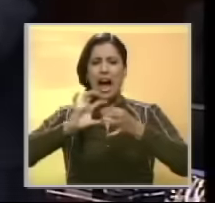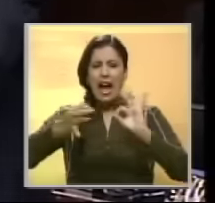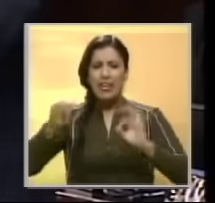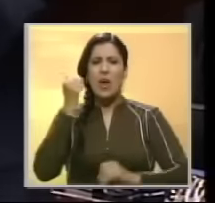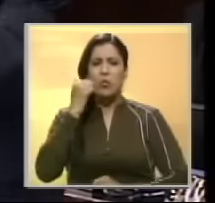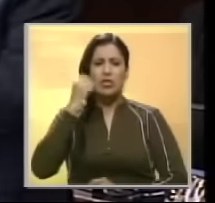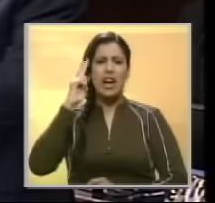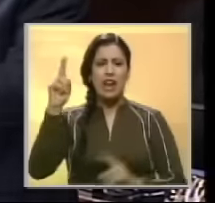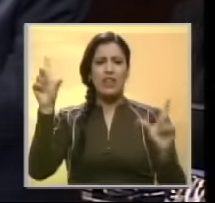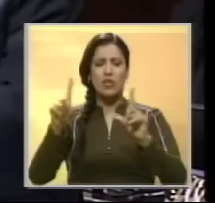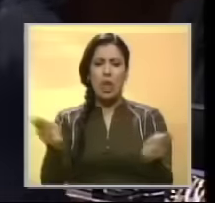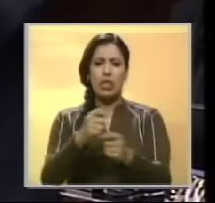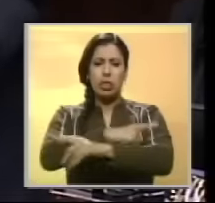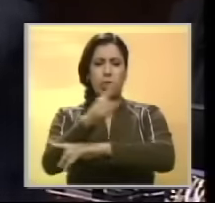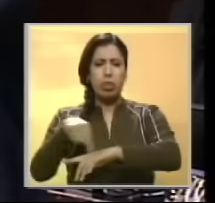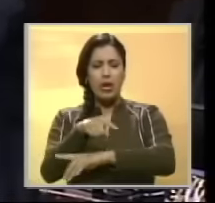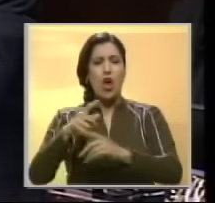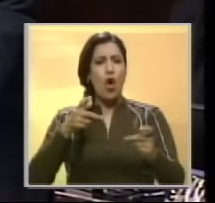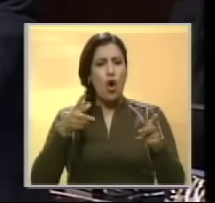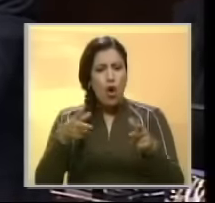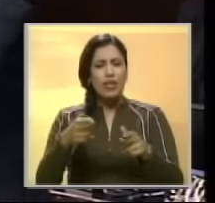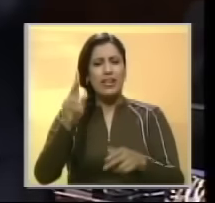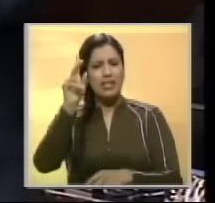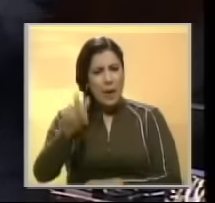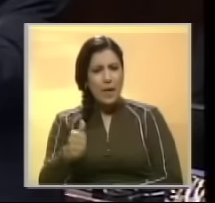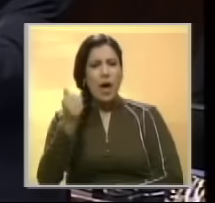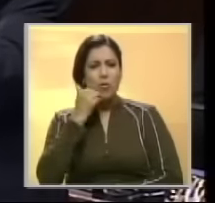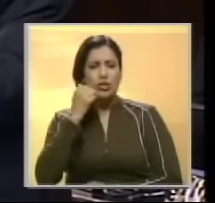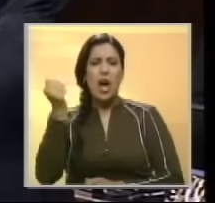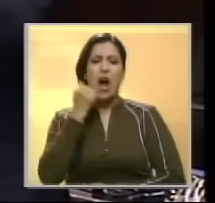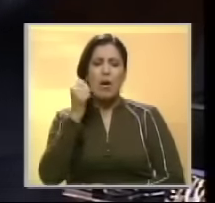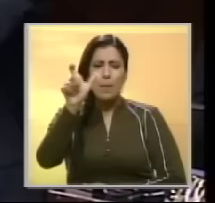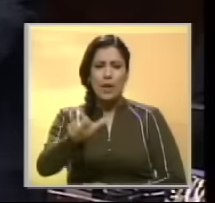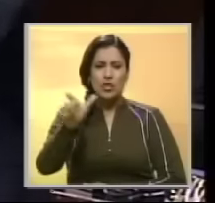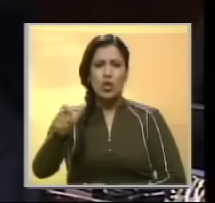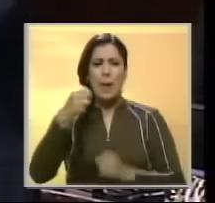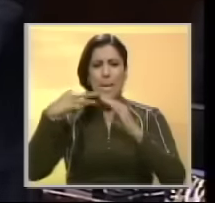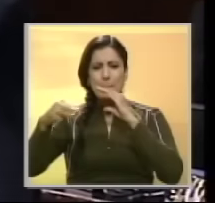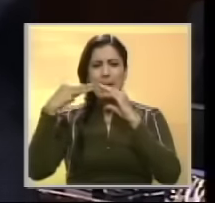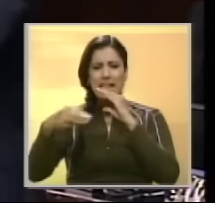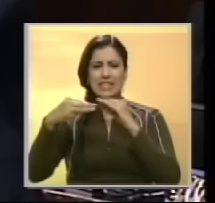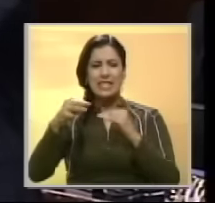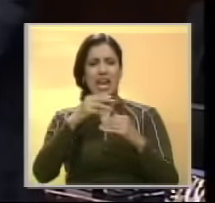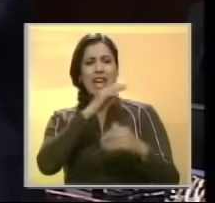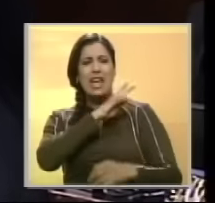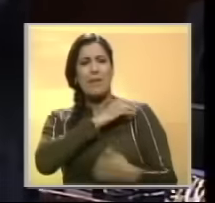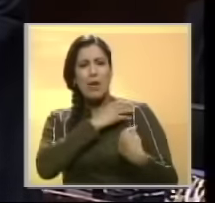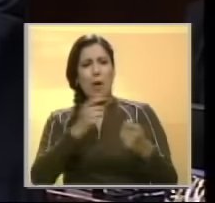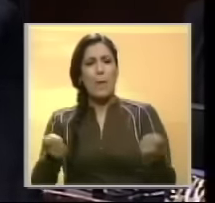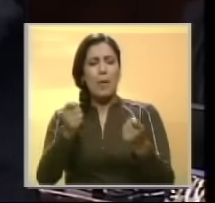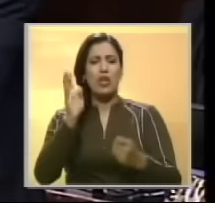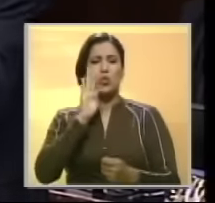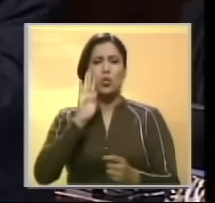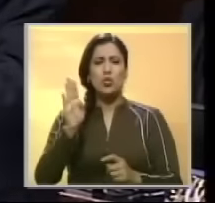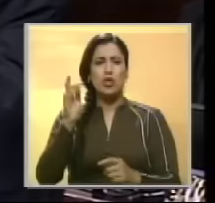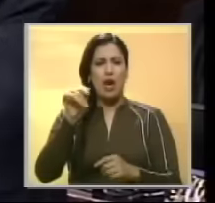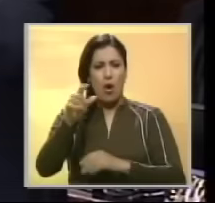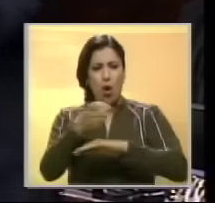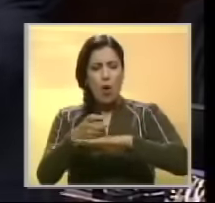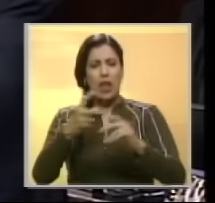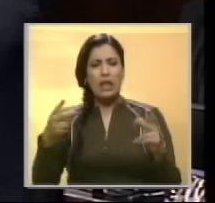televisión presidenciales le ponga orden al abuso de los mensajes de responsabilidad social disfrazados de este